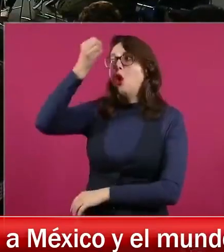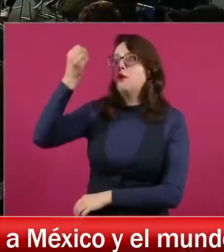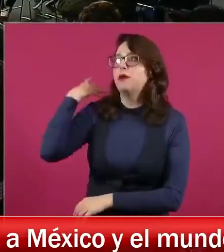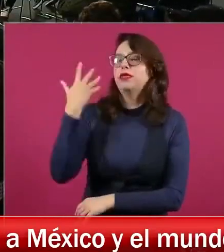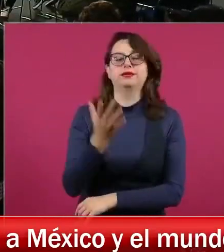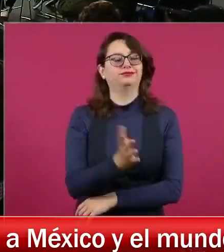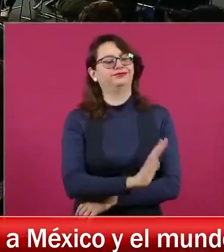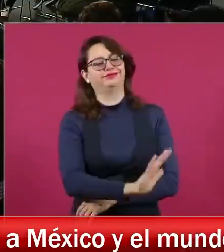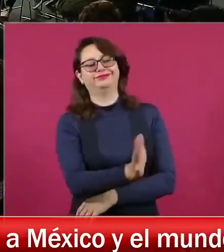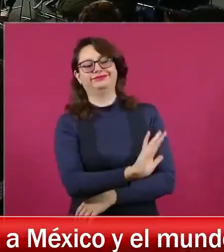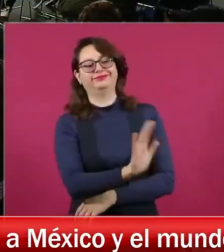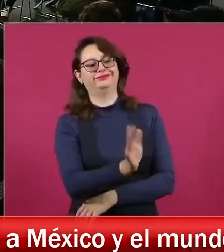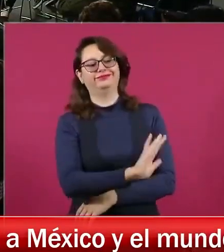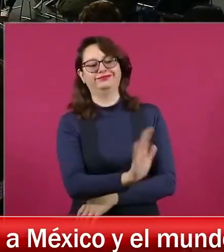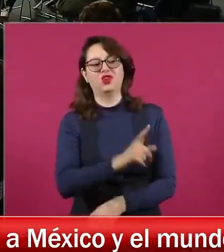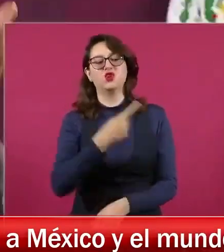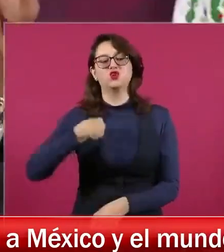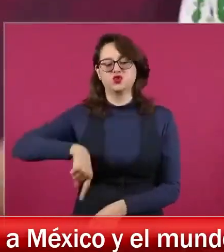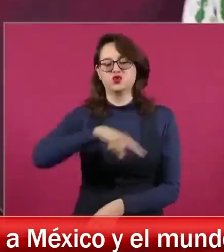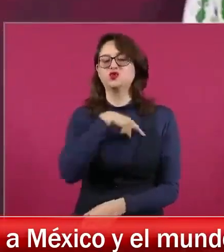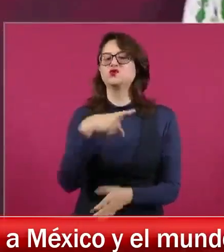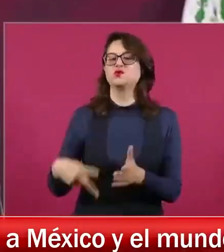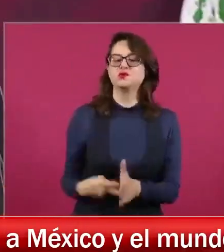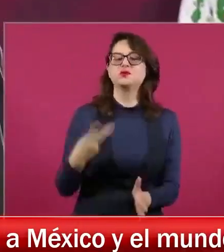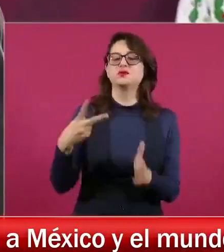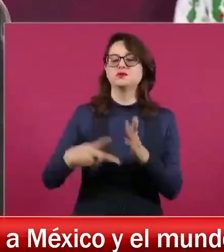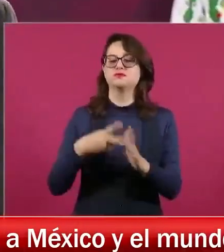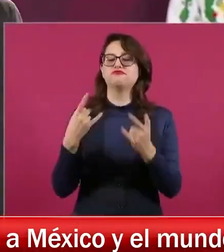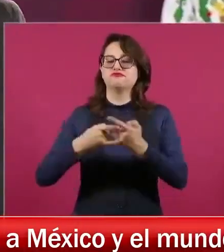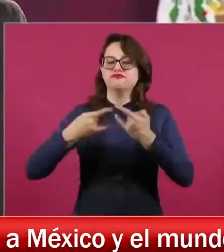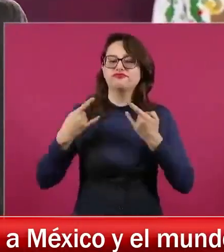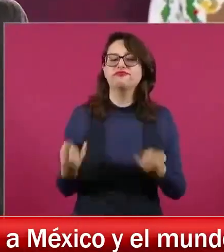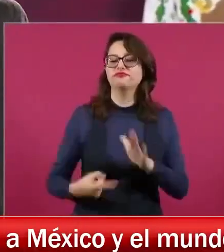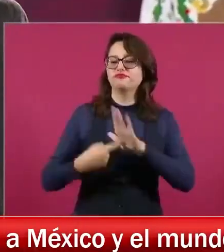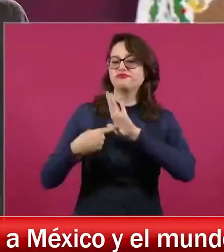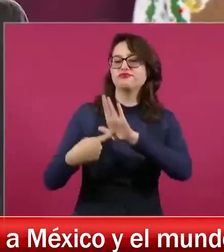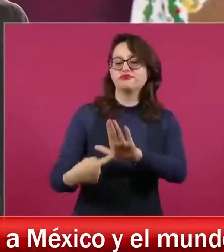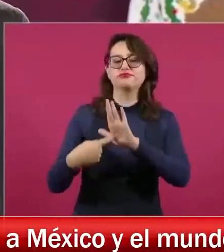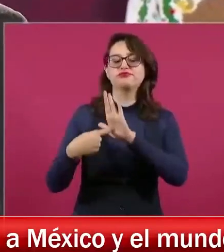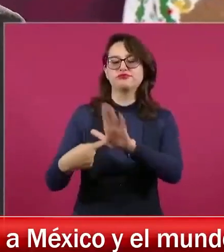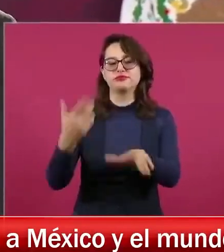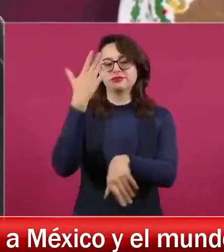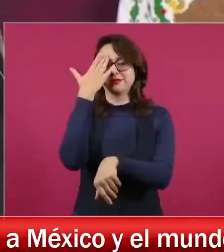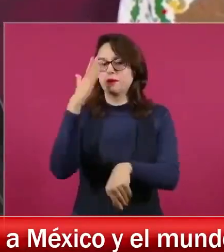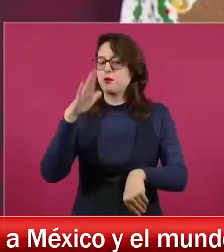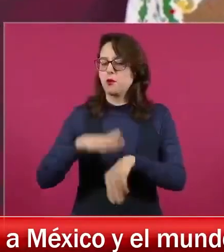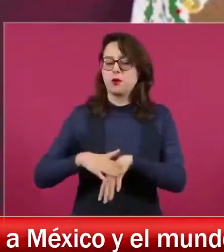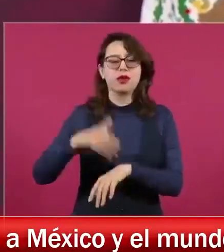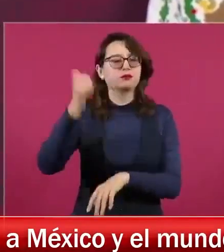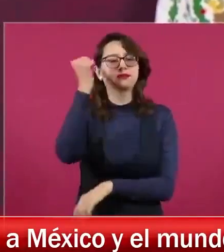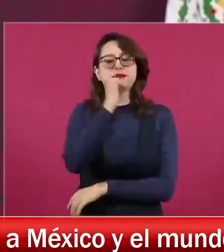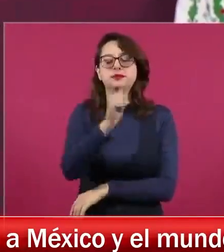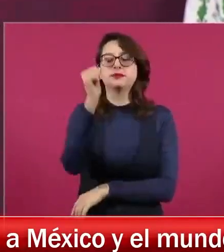Pero cómo no vamos a estar refrescando la memoria Bueno entonces